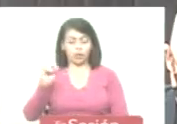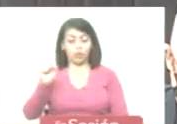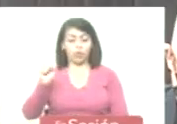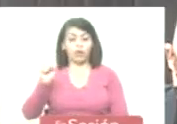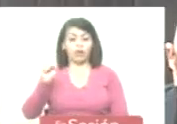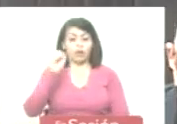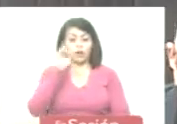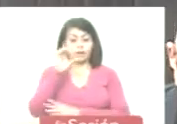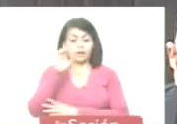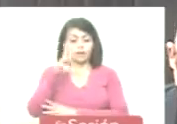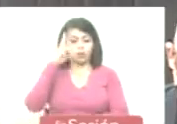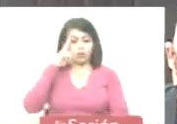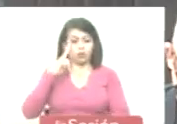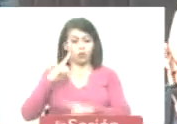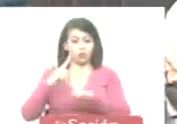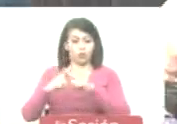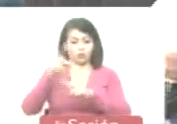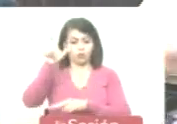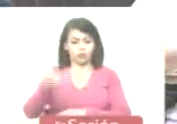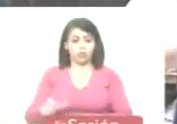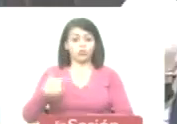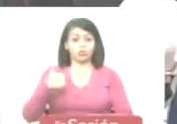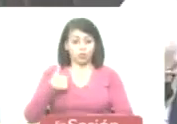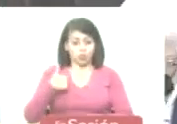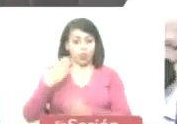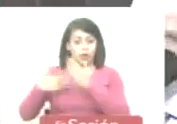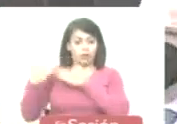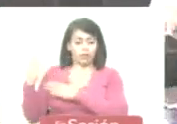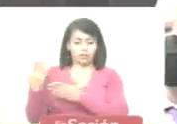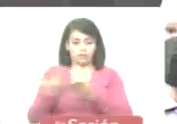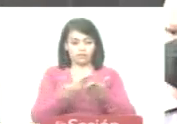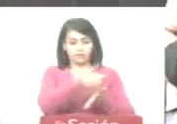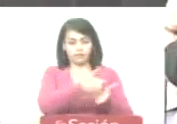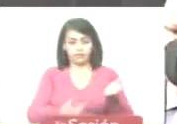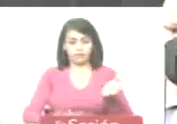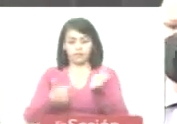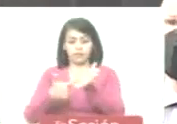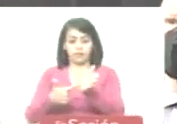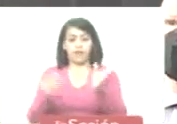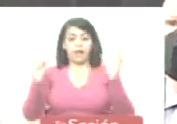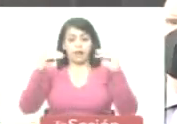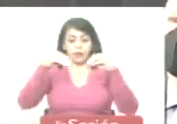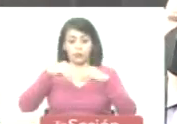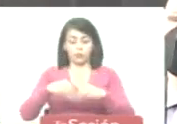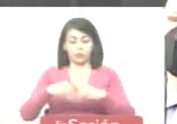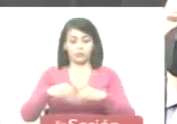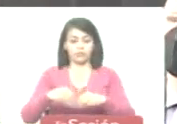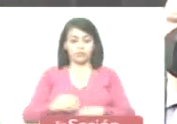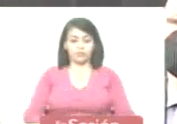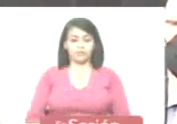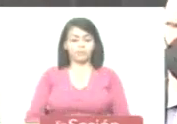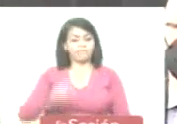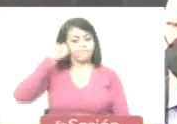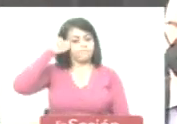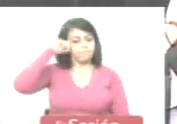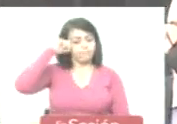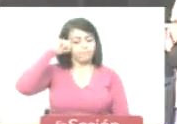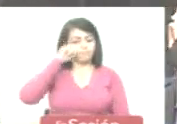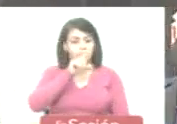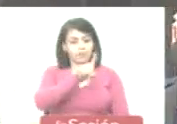debiera rendirle un homenaje. Yo había traído inicialmente la propuesta de un acuerdo para conmemorar